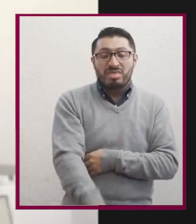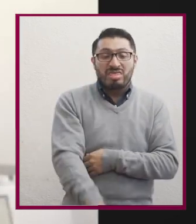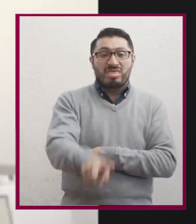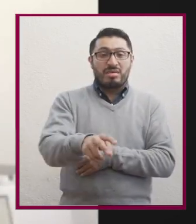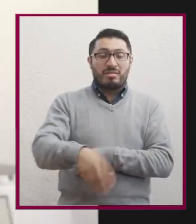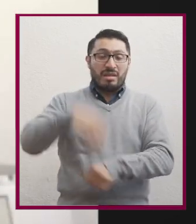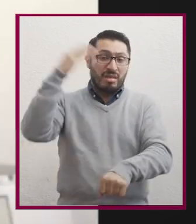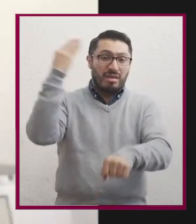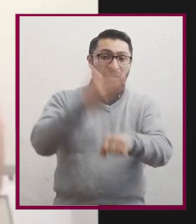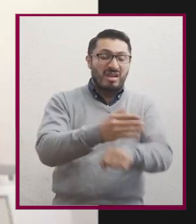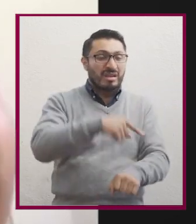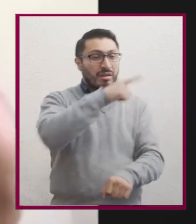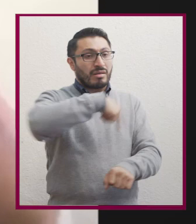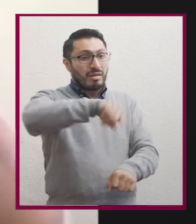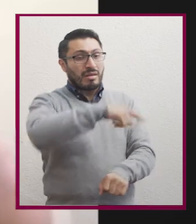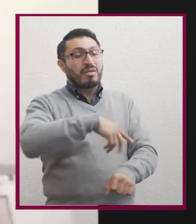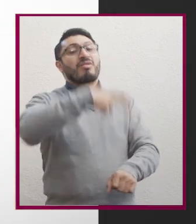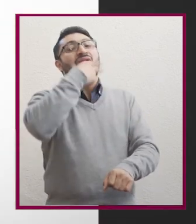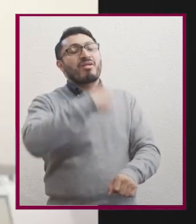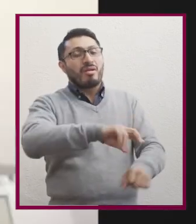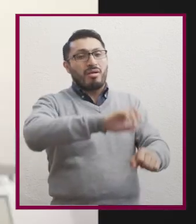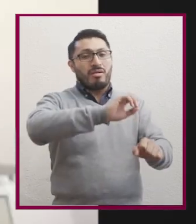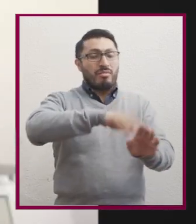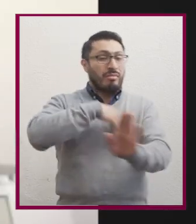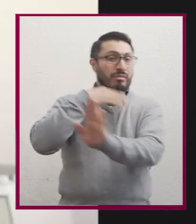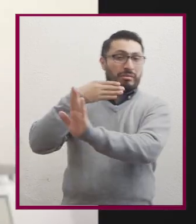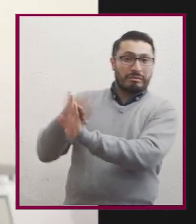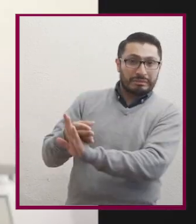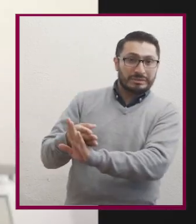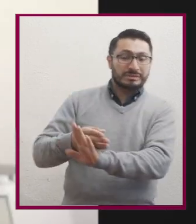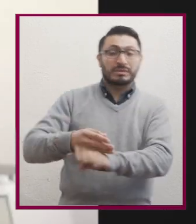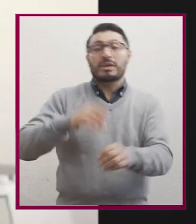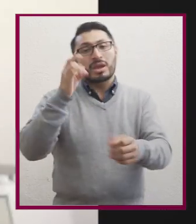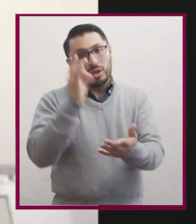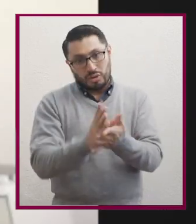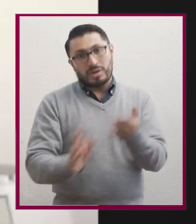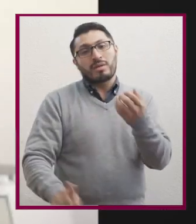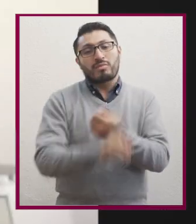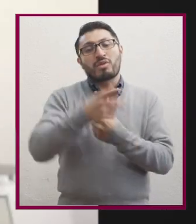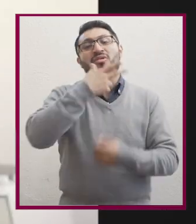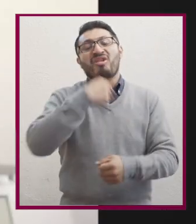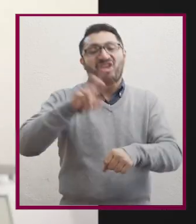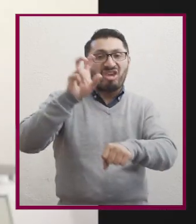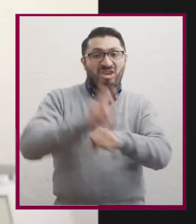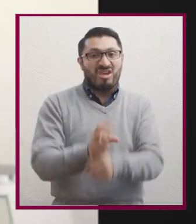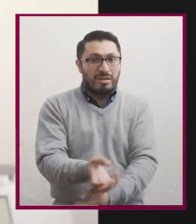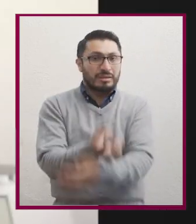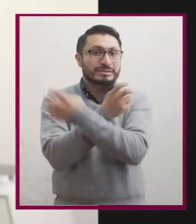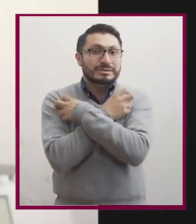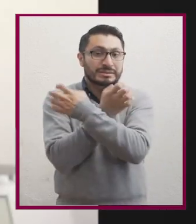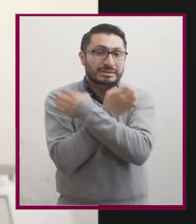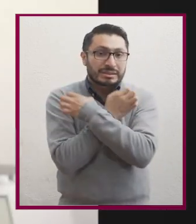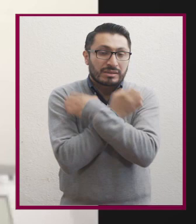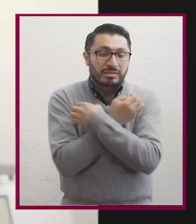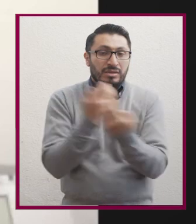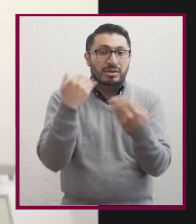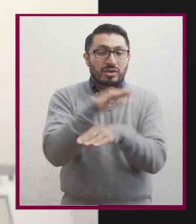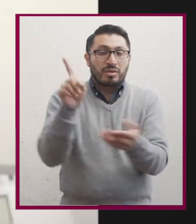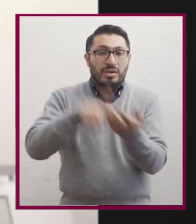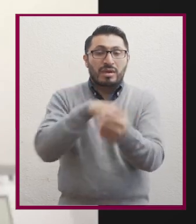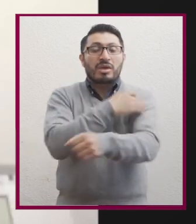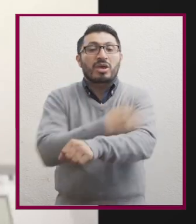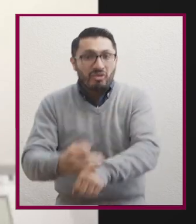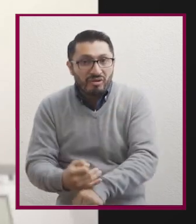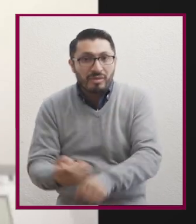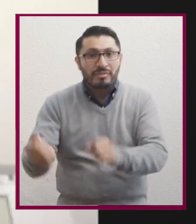verdadero castigo para el feminicida. Es un problema de machismo, un problema de educación que se da en el ámbito familiar,